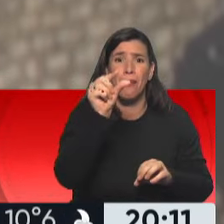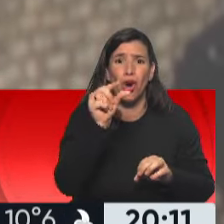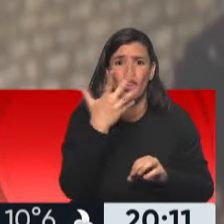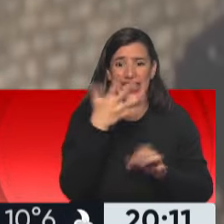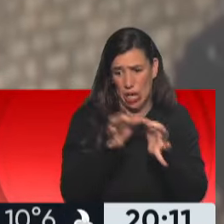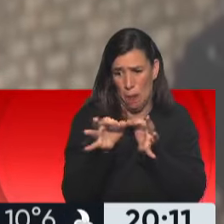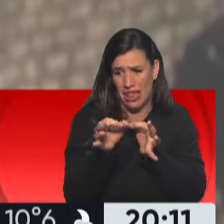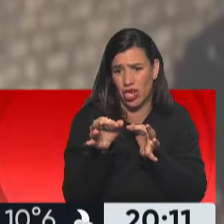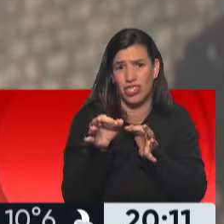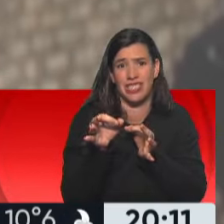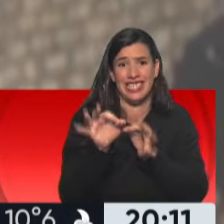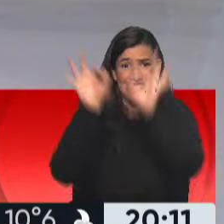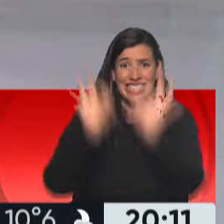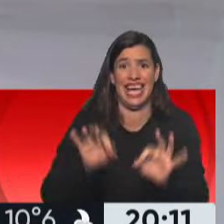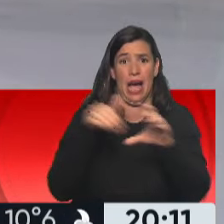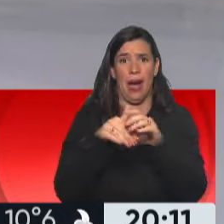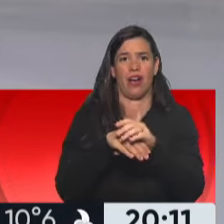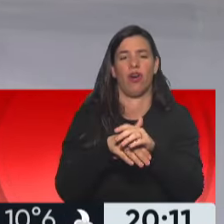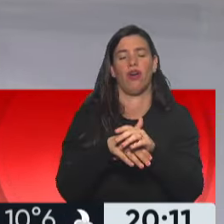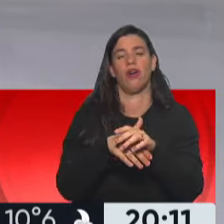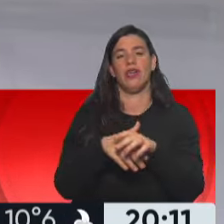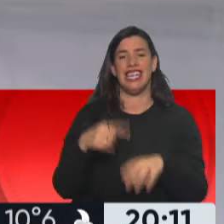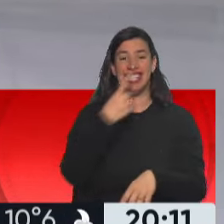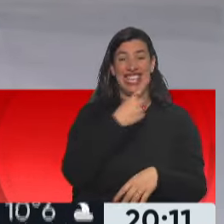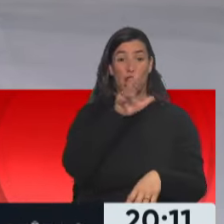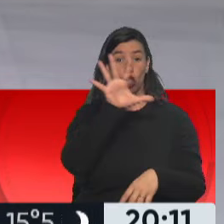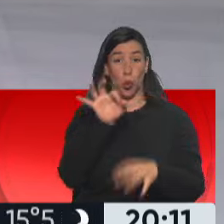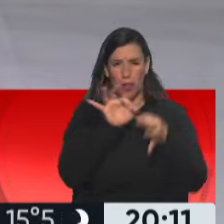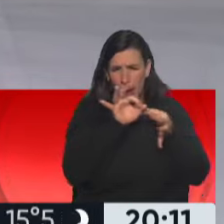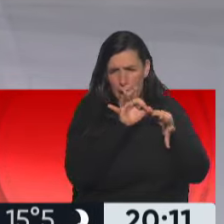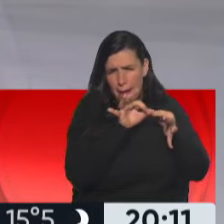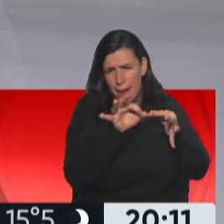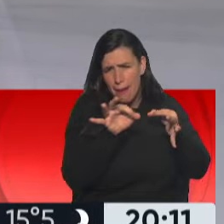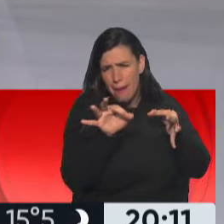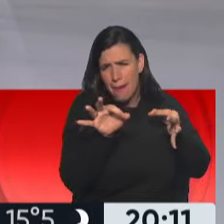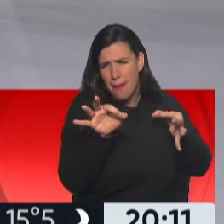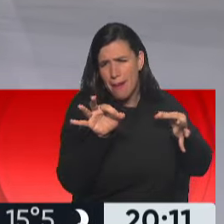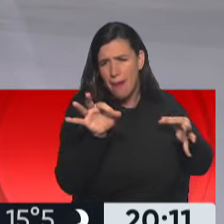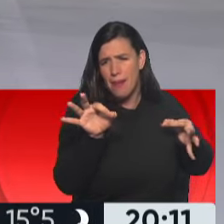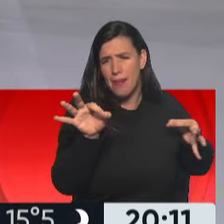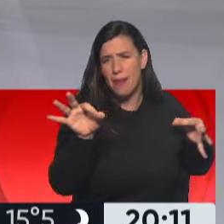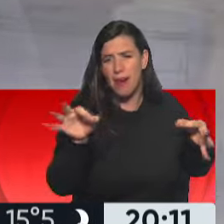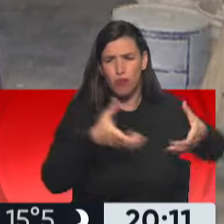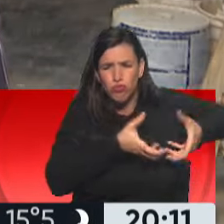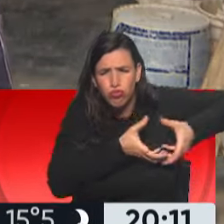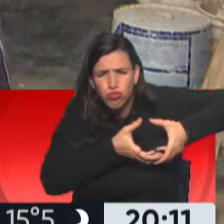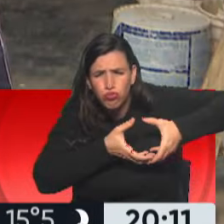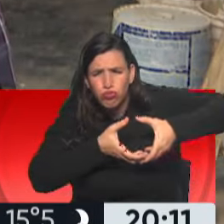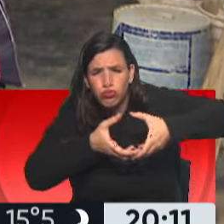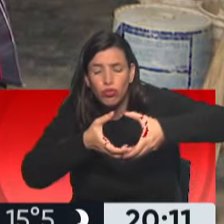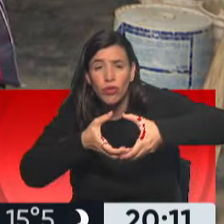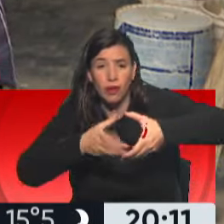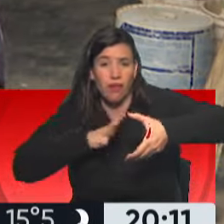banco. Digo, hicieron 150, ¿verdad? Sí, sí, más de 150. De este túnel que vos mostrabas sí, recién con nuestro sí, equipo. Le faltaban